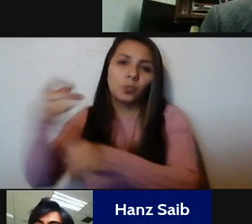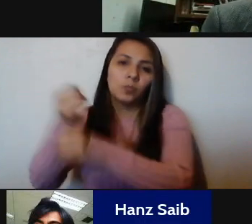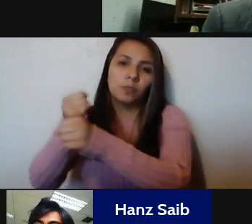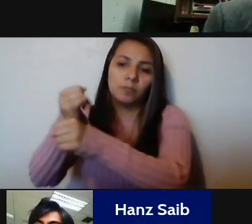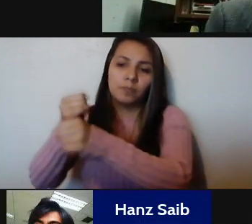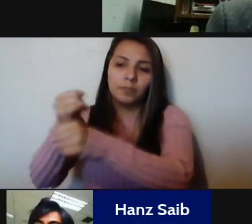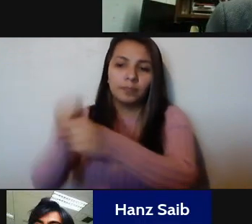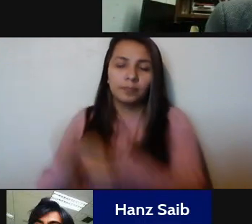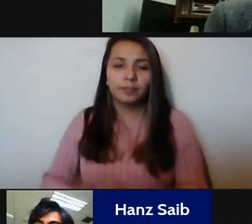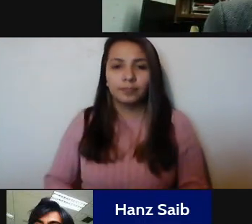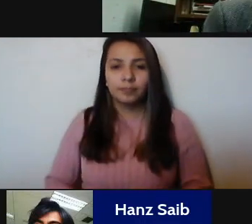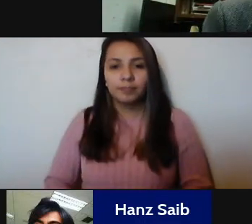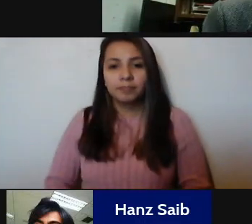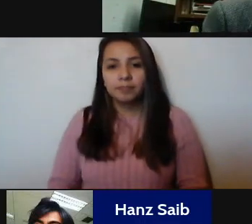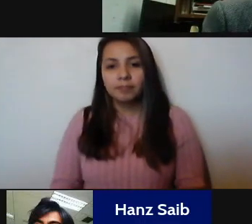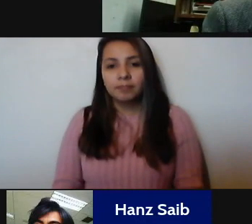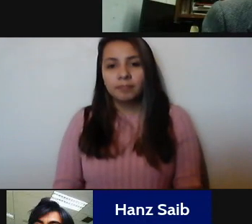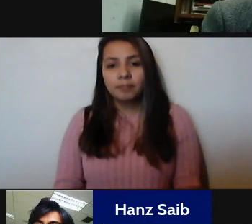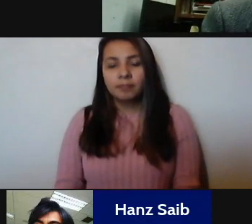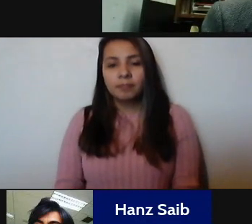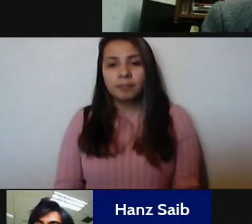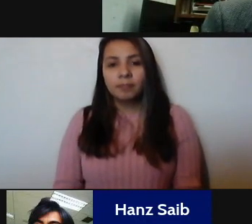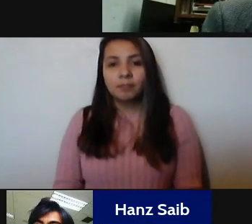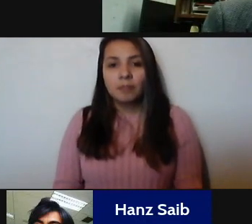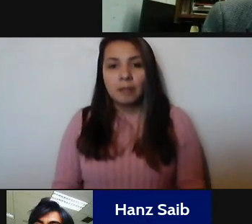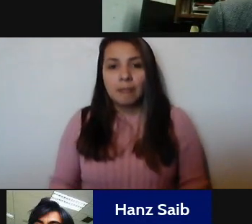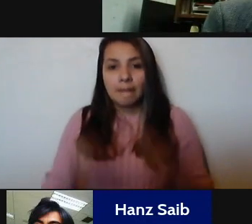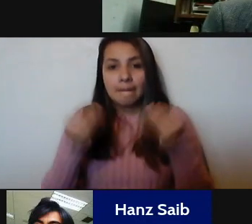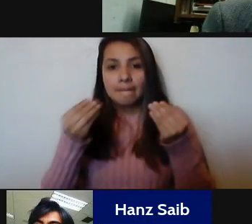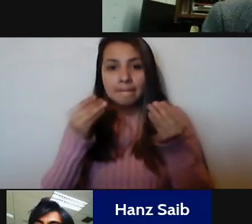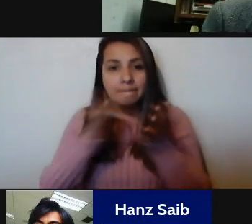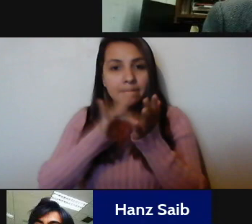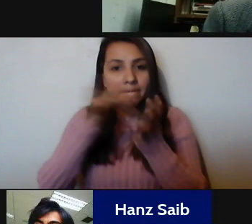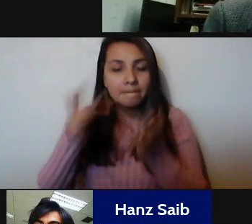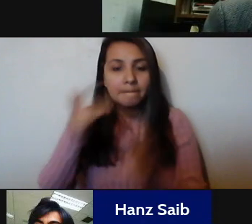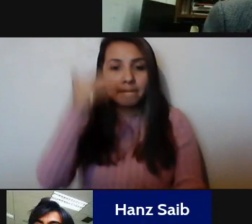que trabajan con ese tipo de líneas de investigación.